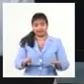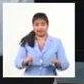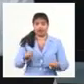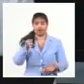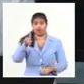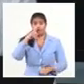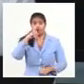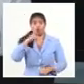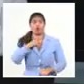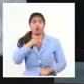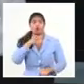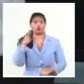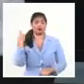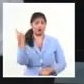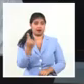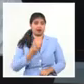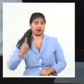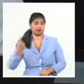campus de esta